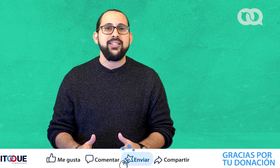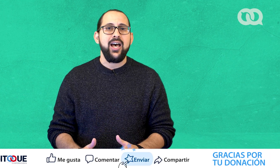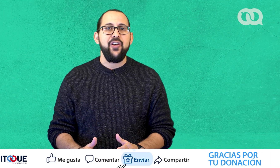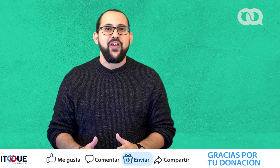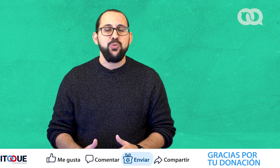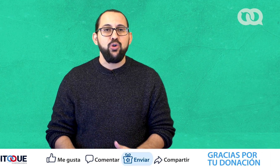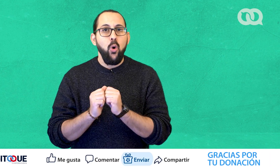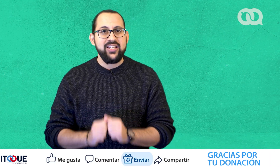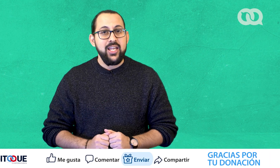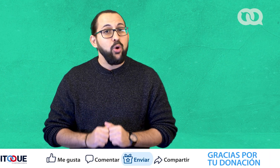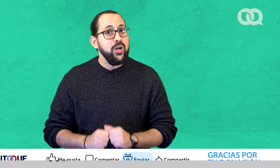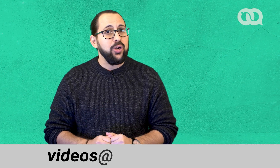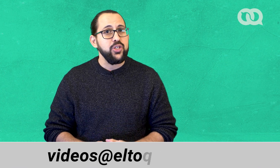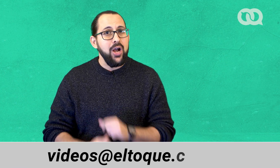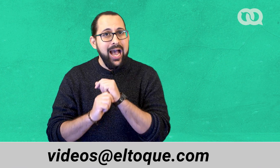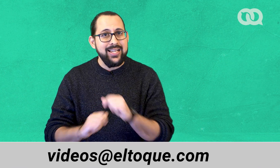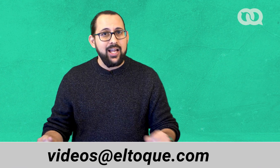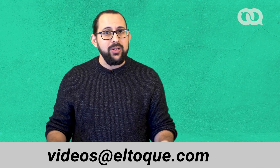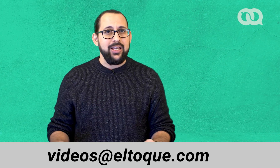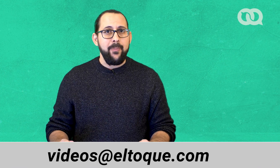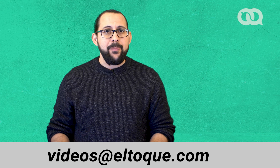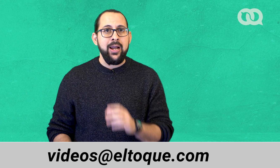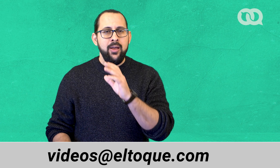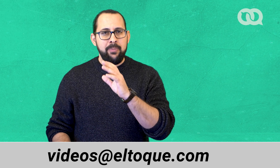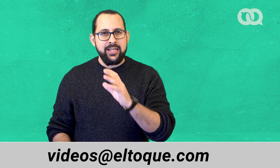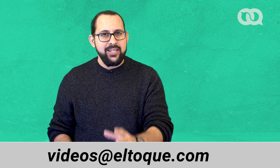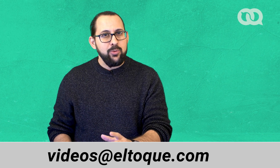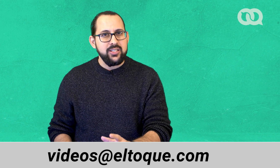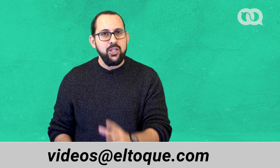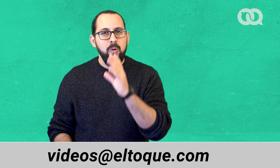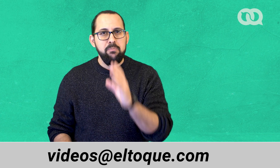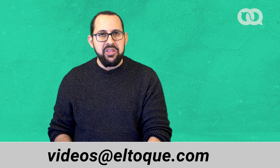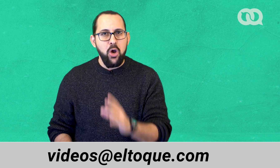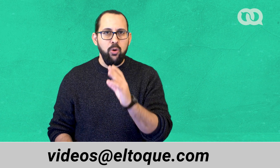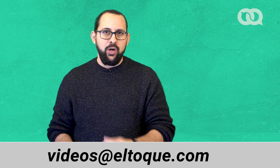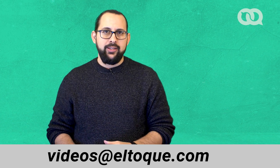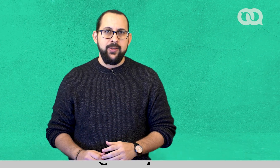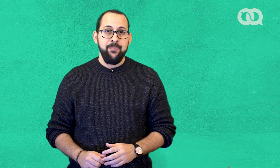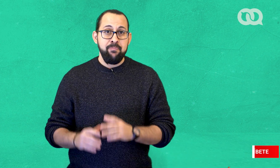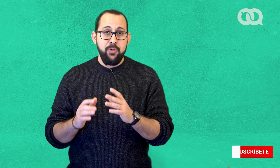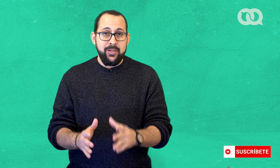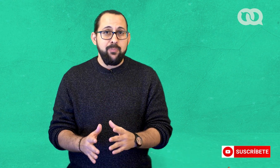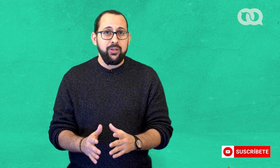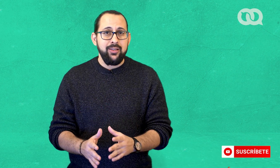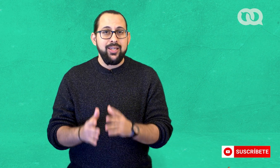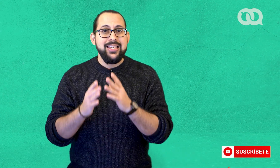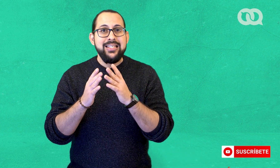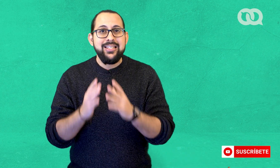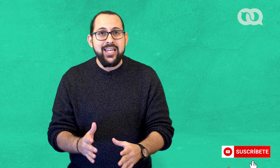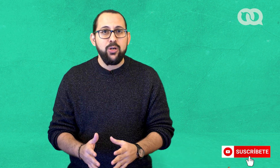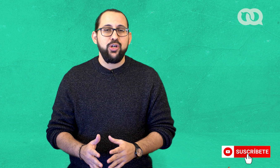estrellas monetizadas de Facebook o haciendo una donación a esta cuenta de PayPal para que sigamos haciendo videos como este. Pero más